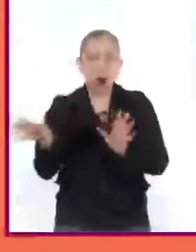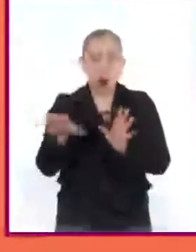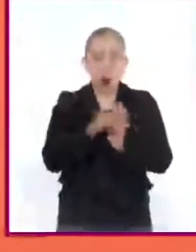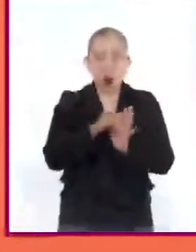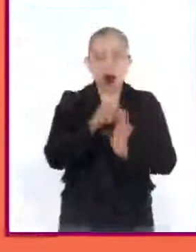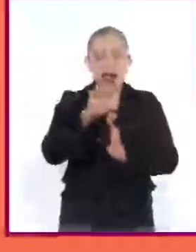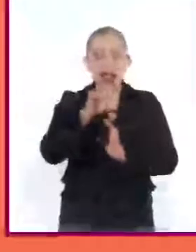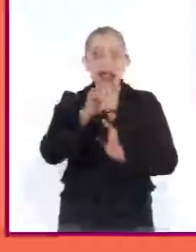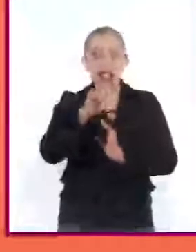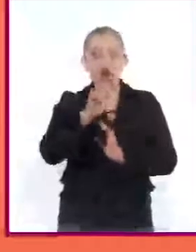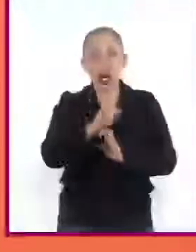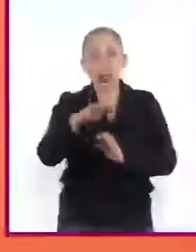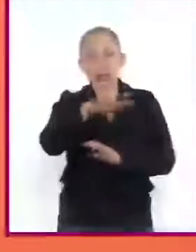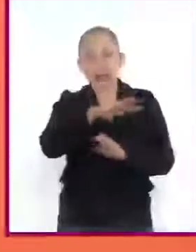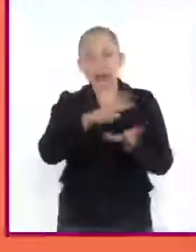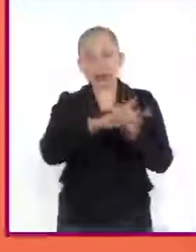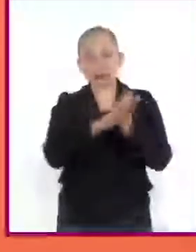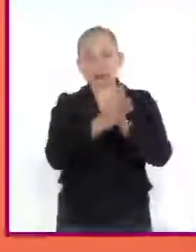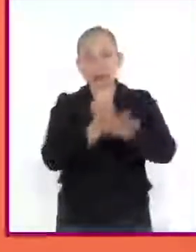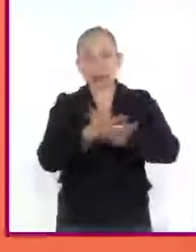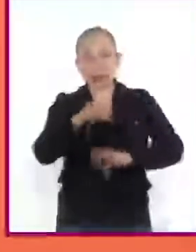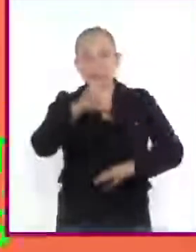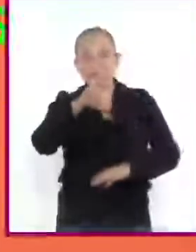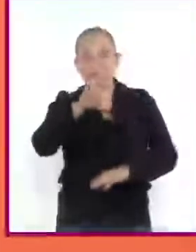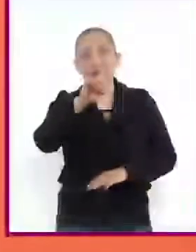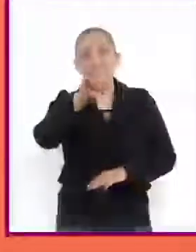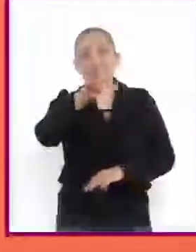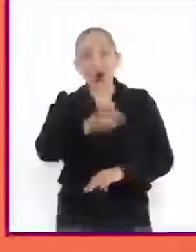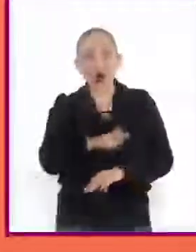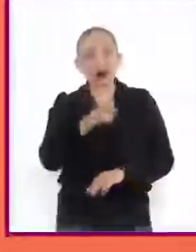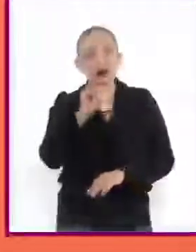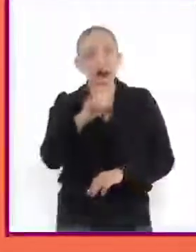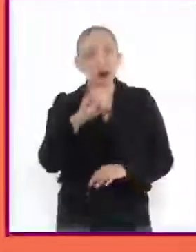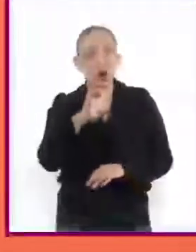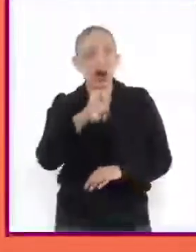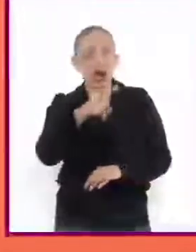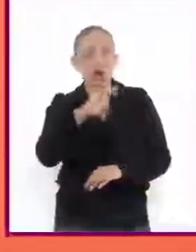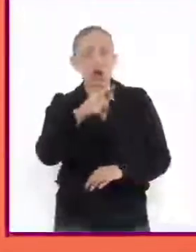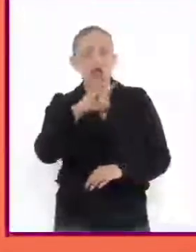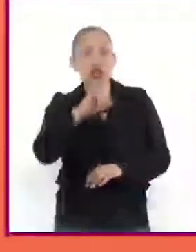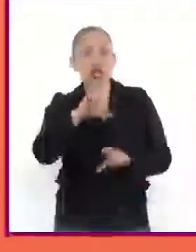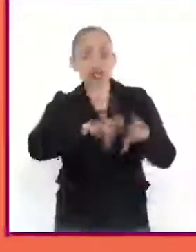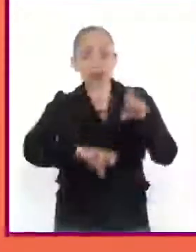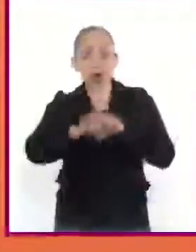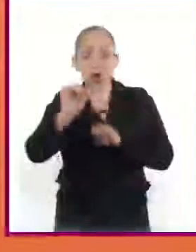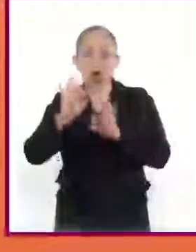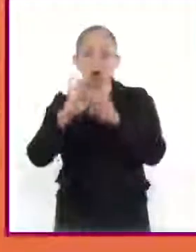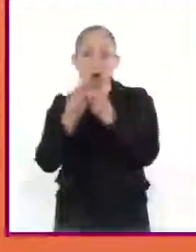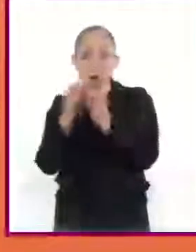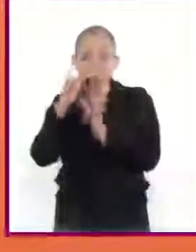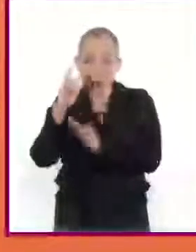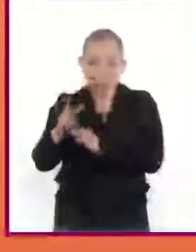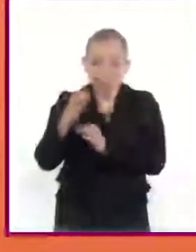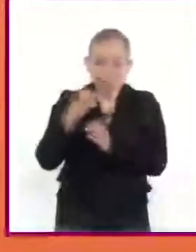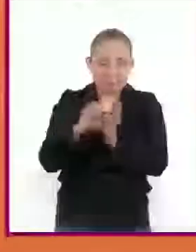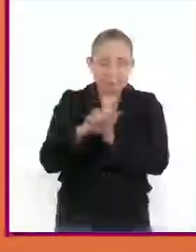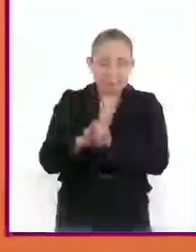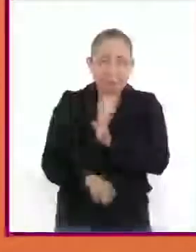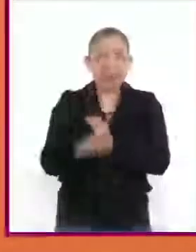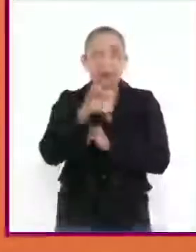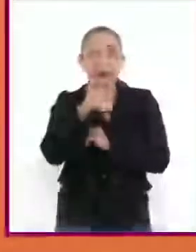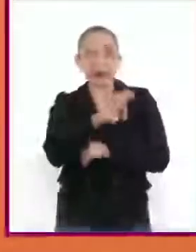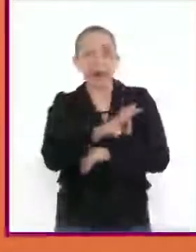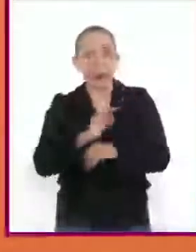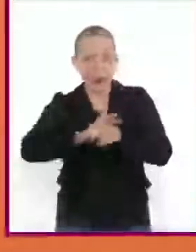de electrones en las reacciones redox, a partir de ecuaciones químicas y modelos. También se muestra cómo